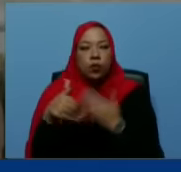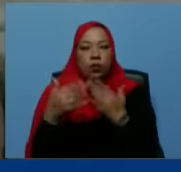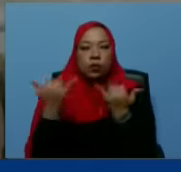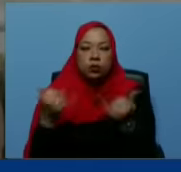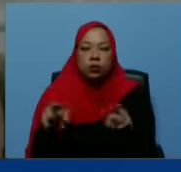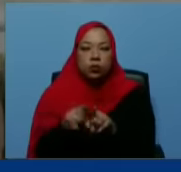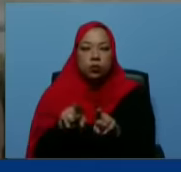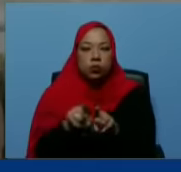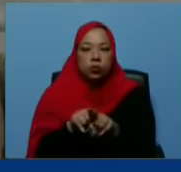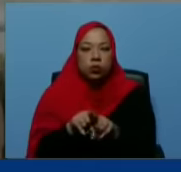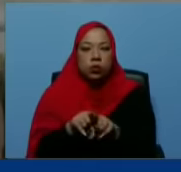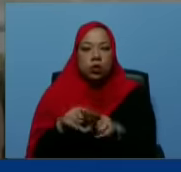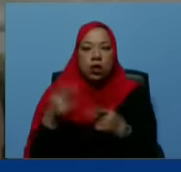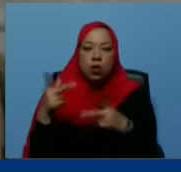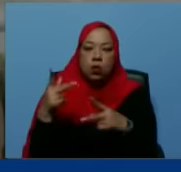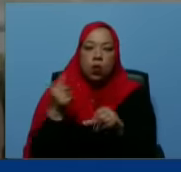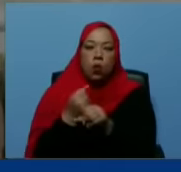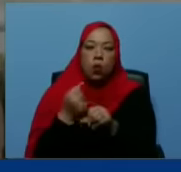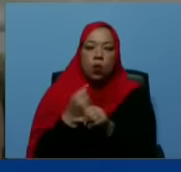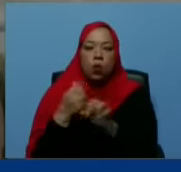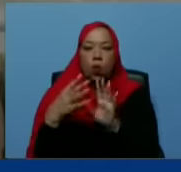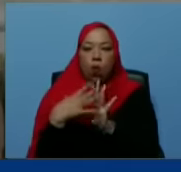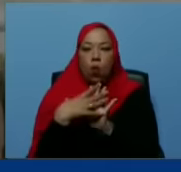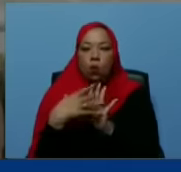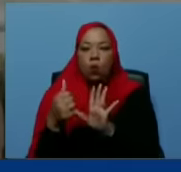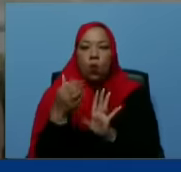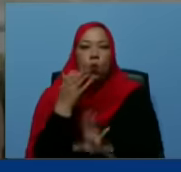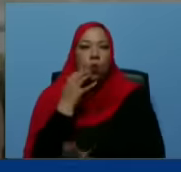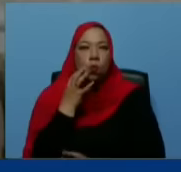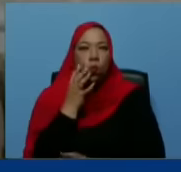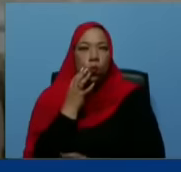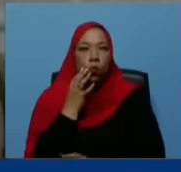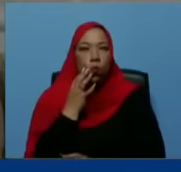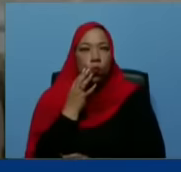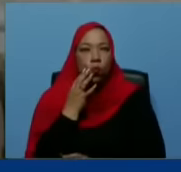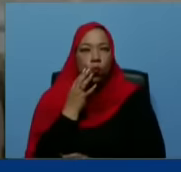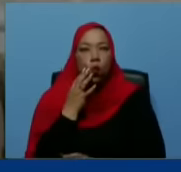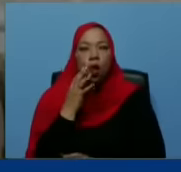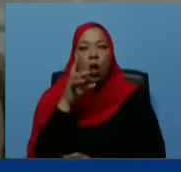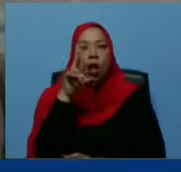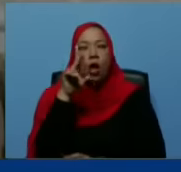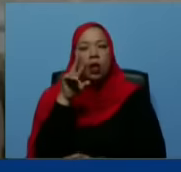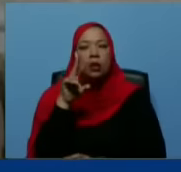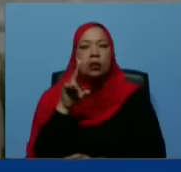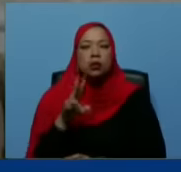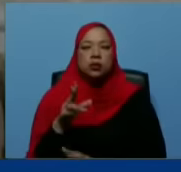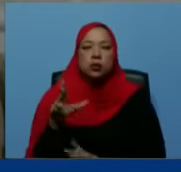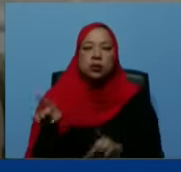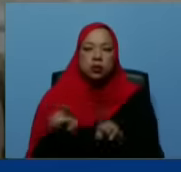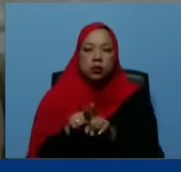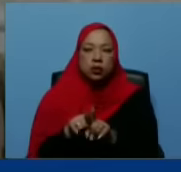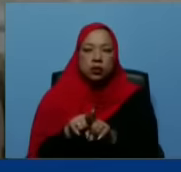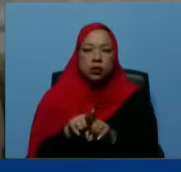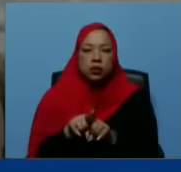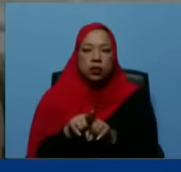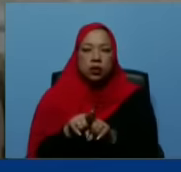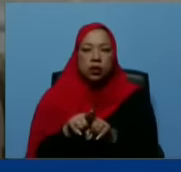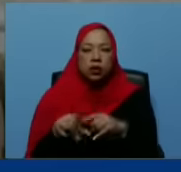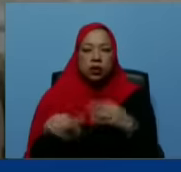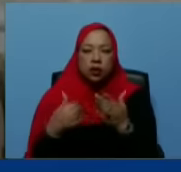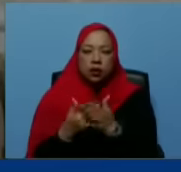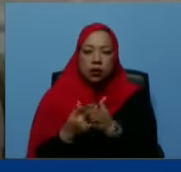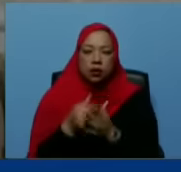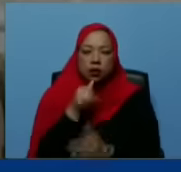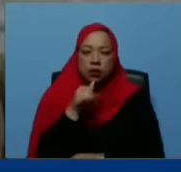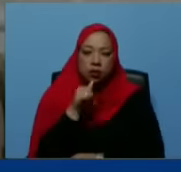cuentas de TikTok, por ejemplo. Y están todo el día unos programadores